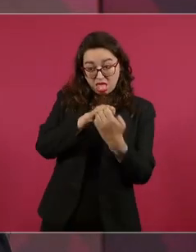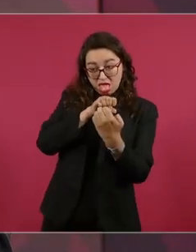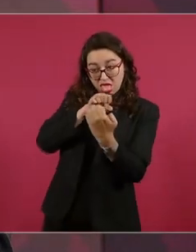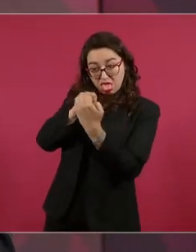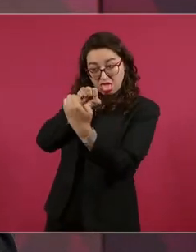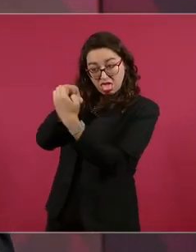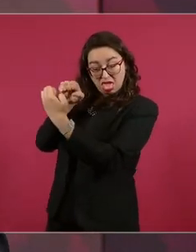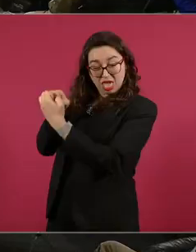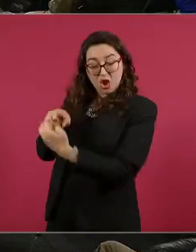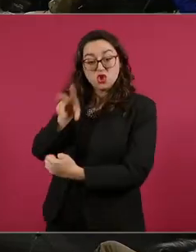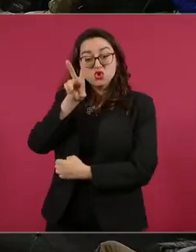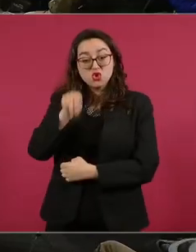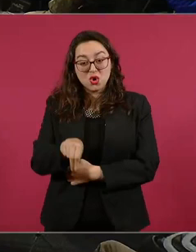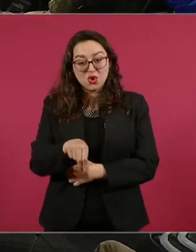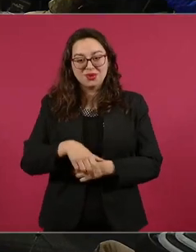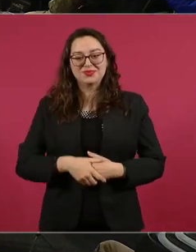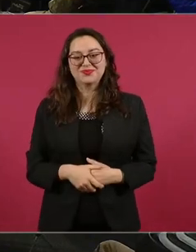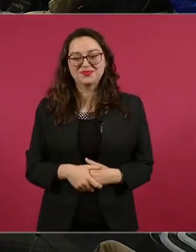¿Eh?